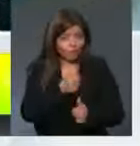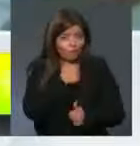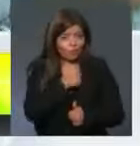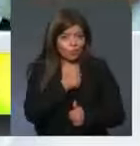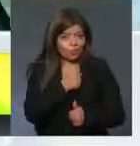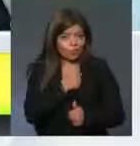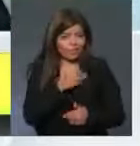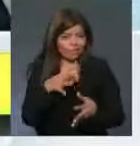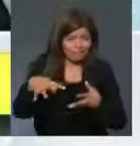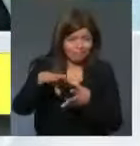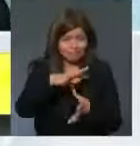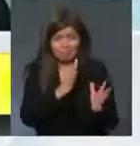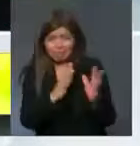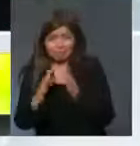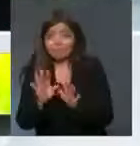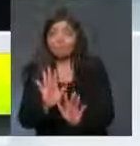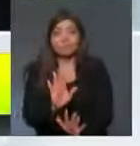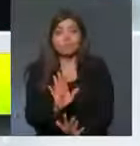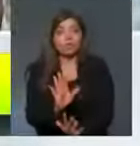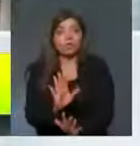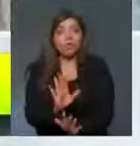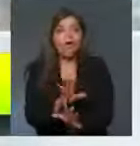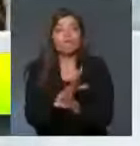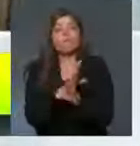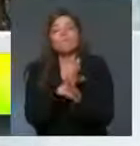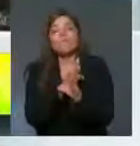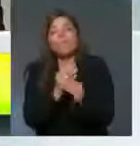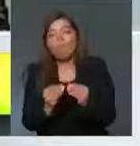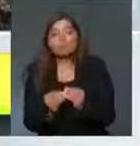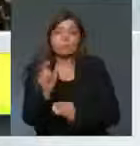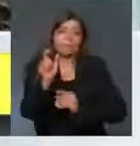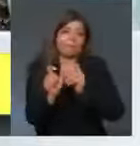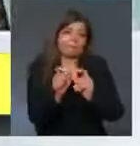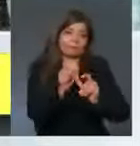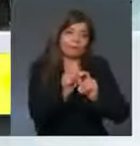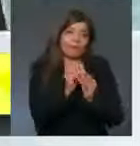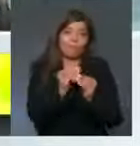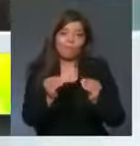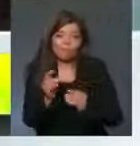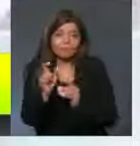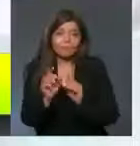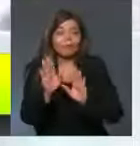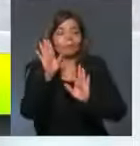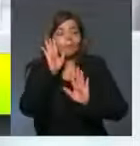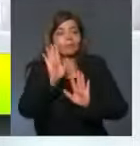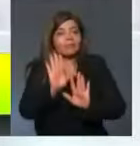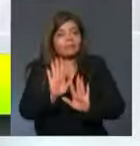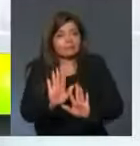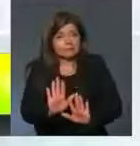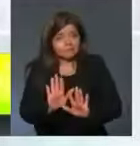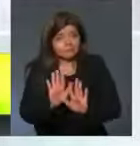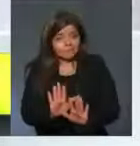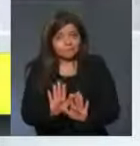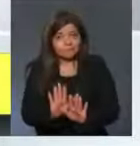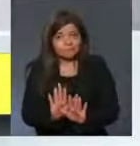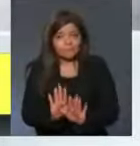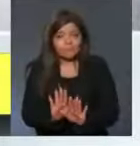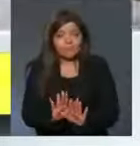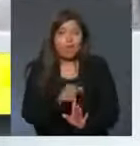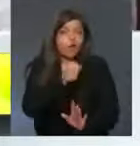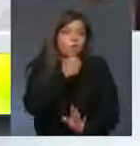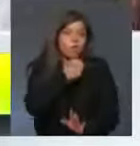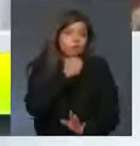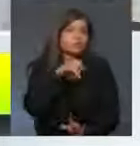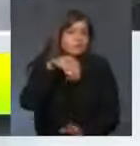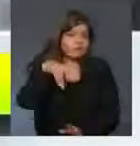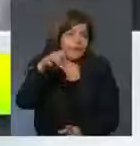además improductiva, digamos. Además se producen muchas veces estas aglomeraciones, pero llega un minuto donde ya la persona se pone en un lugar y los periodistas sabemos